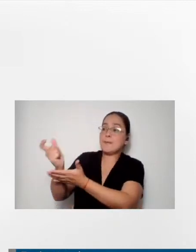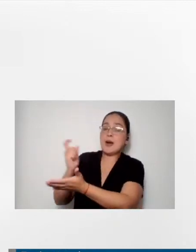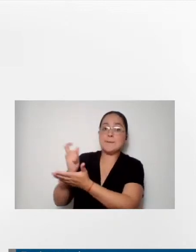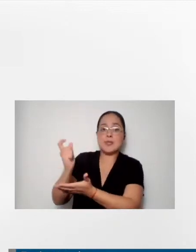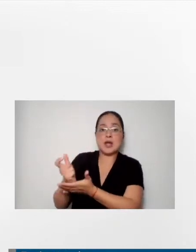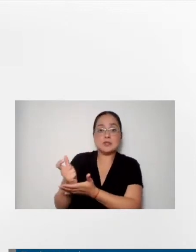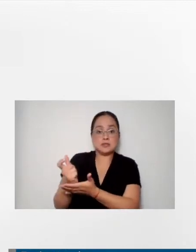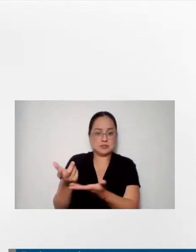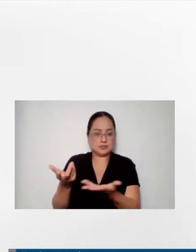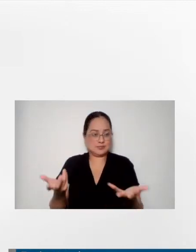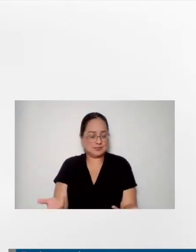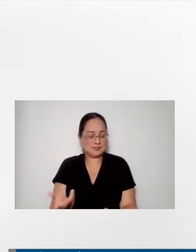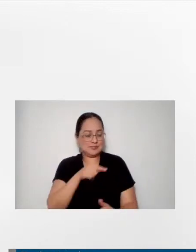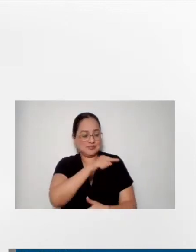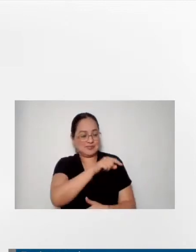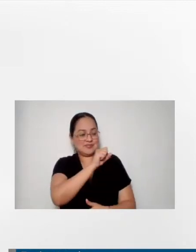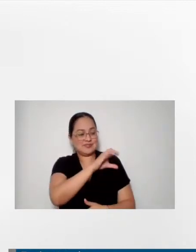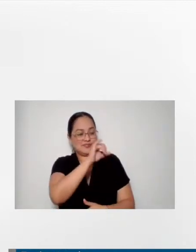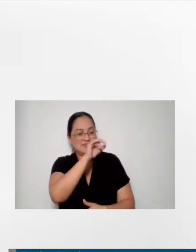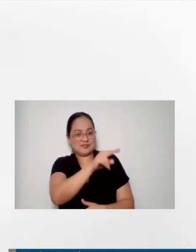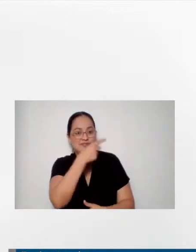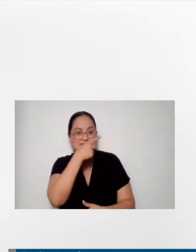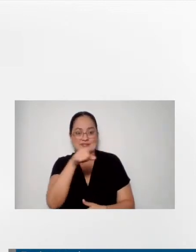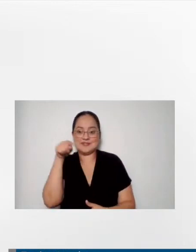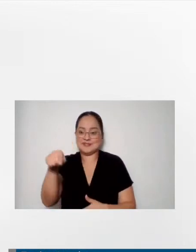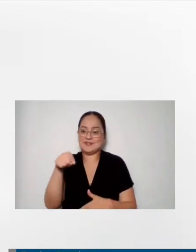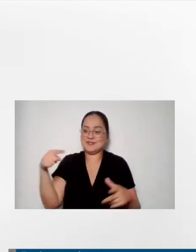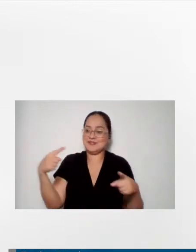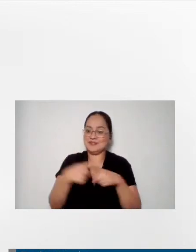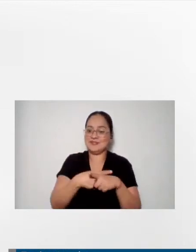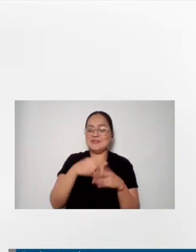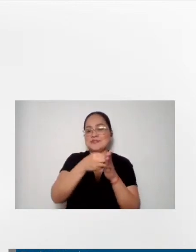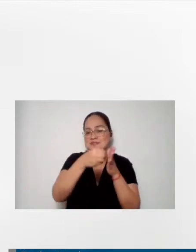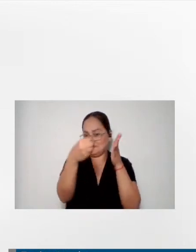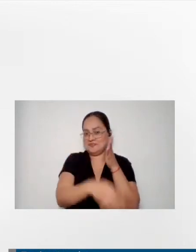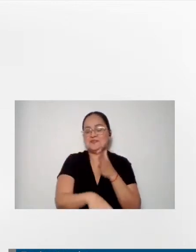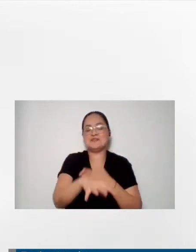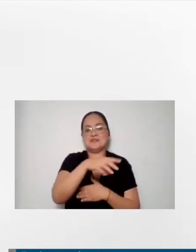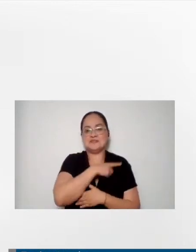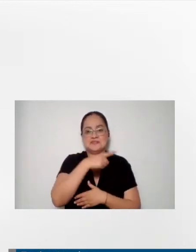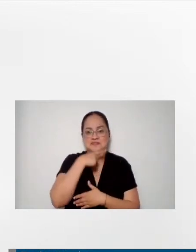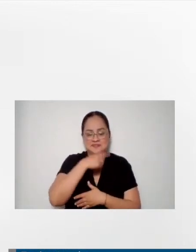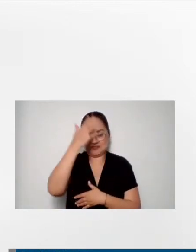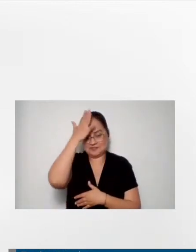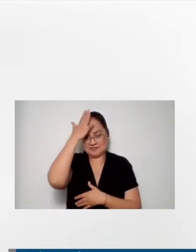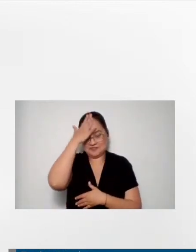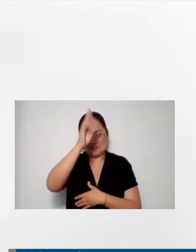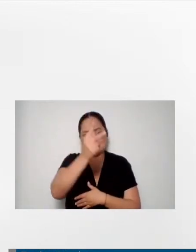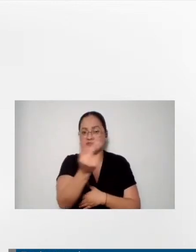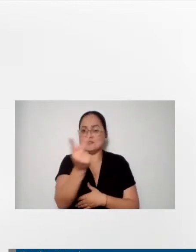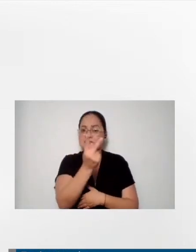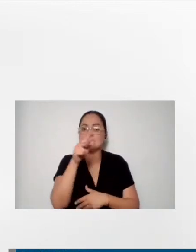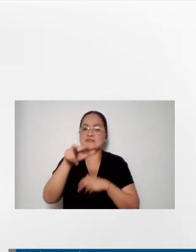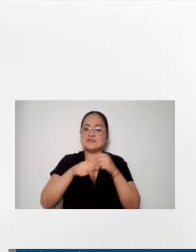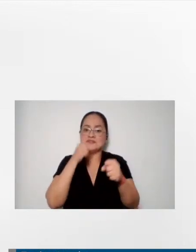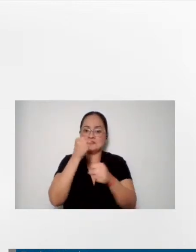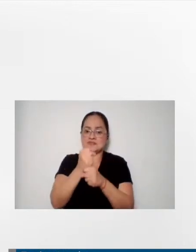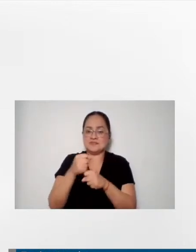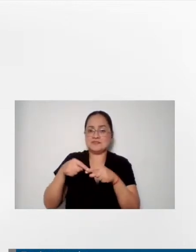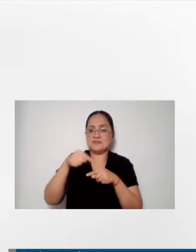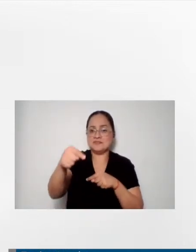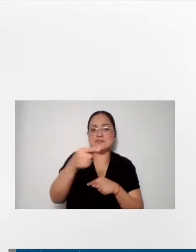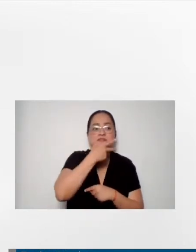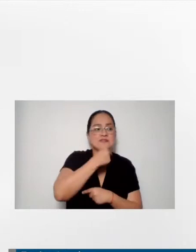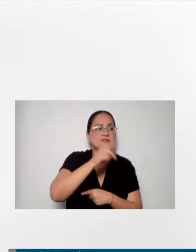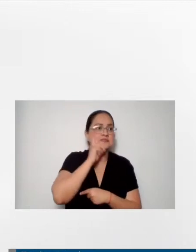esta parte de la porción normativa, y pues tiene que aplicar el criterio general de hijos e hijas mayores de 18 años, sin importar si